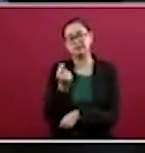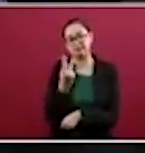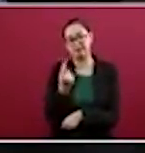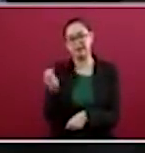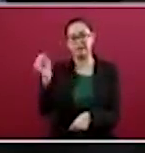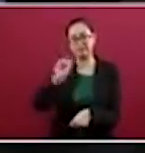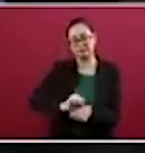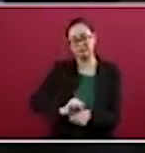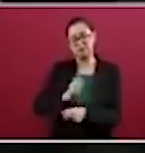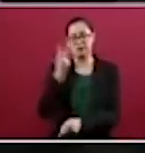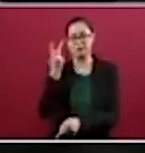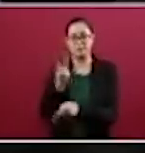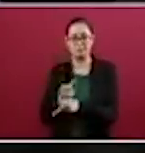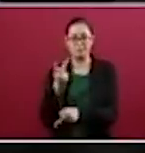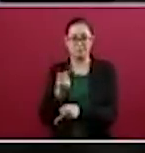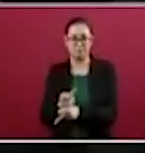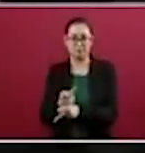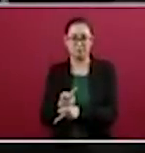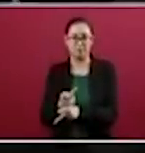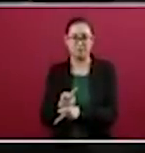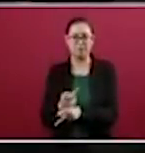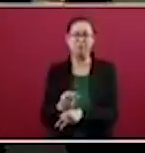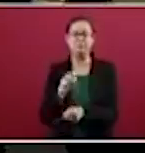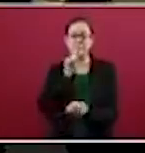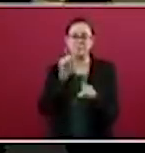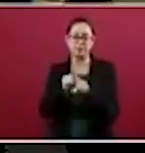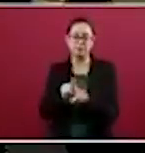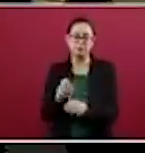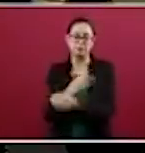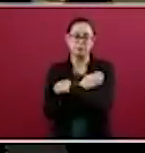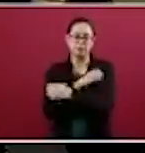telesecundaria, bachillerato y educación especial.